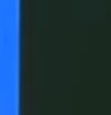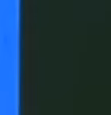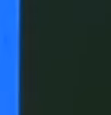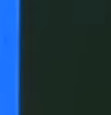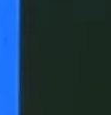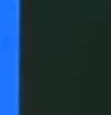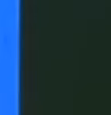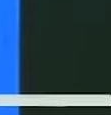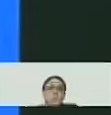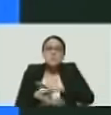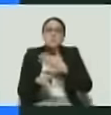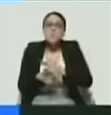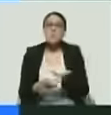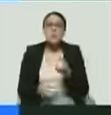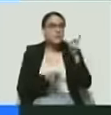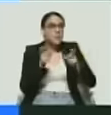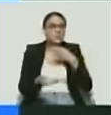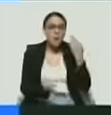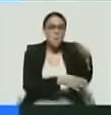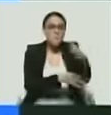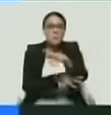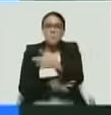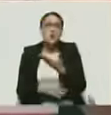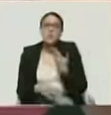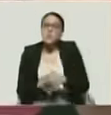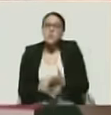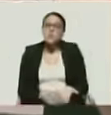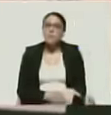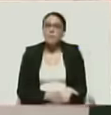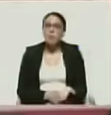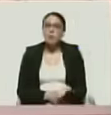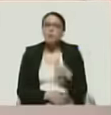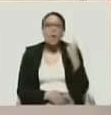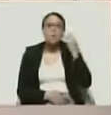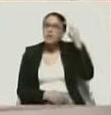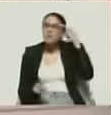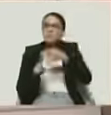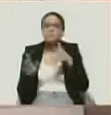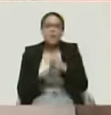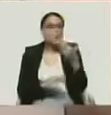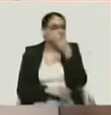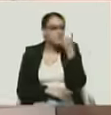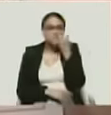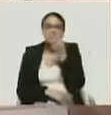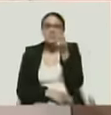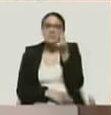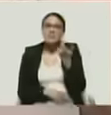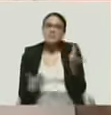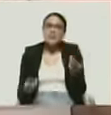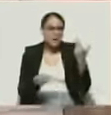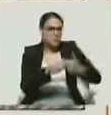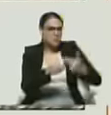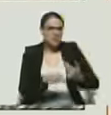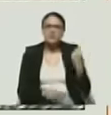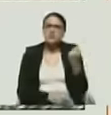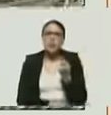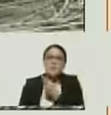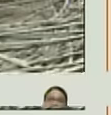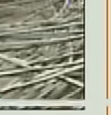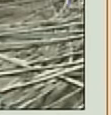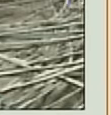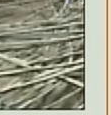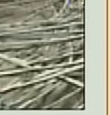No les importan las vidas de las personas, nunca les ha importado. Y sobre todo no les importa las personas de los sectores